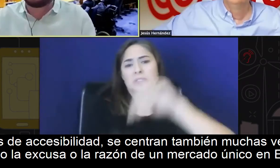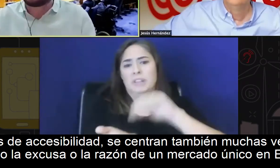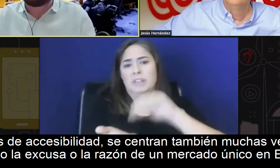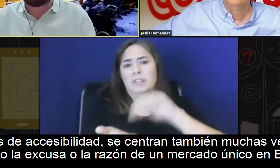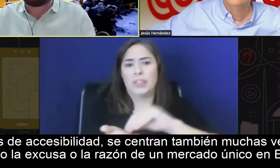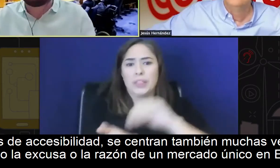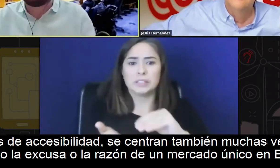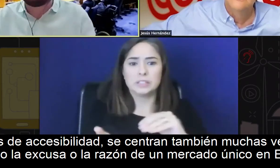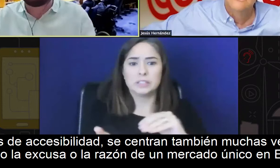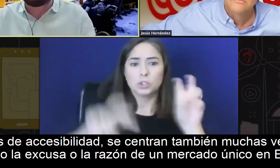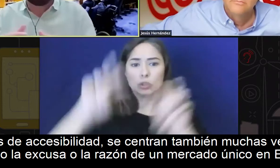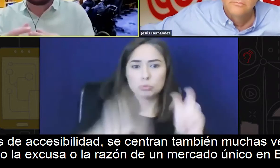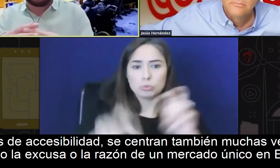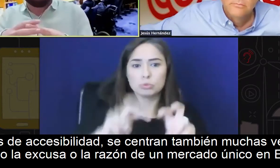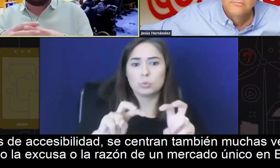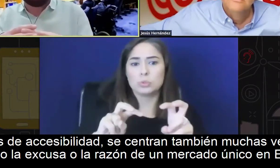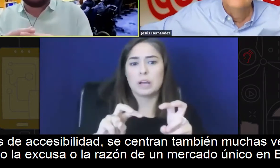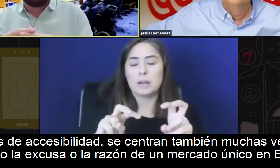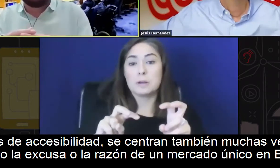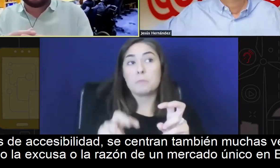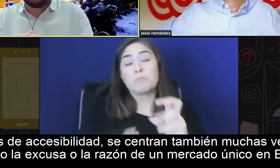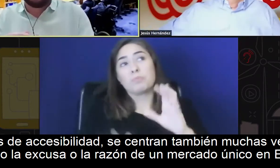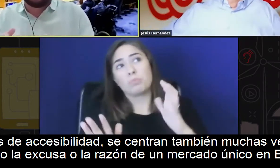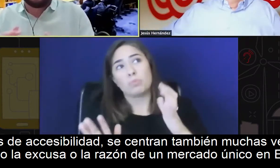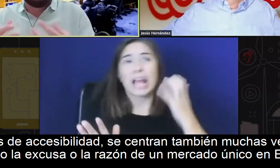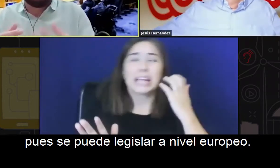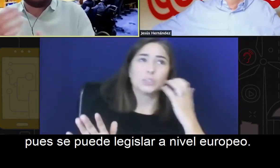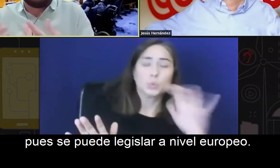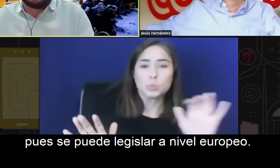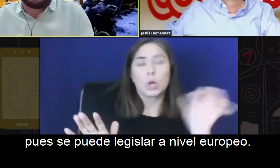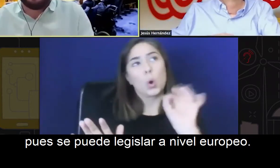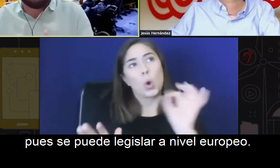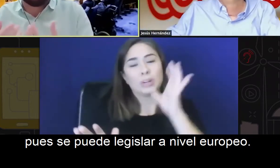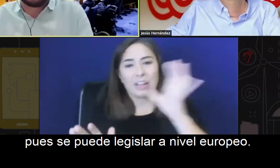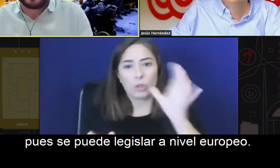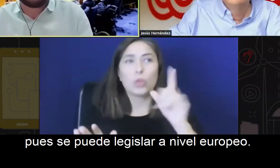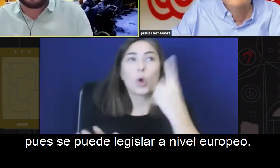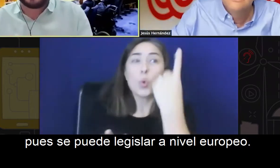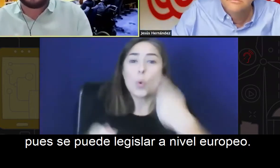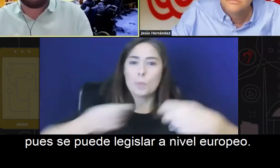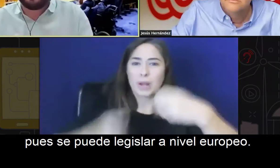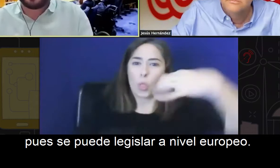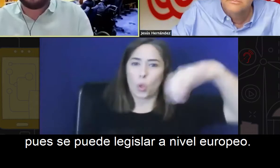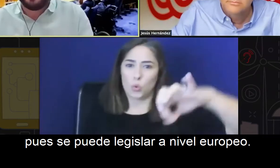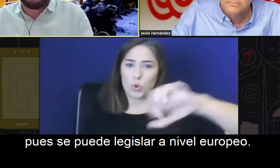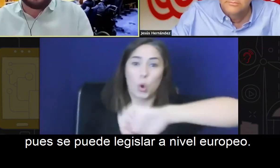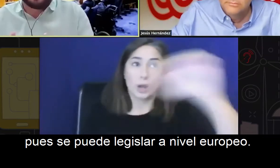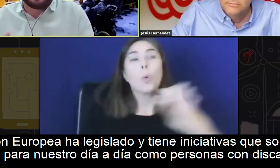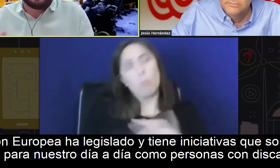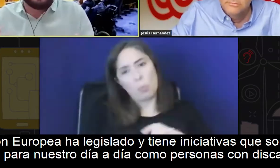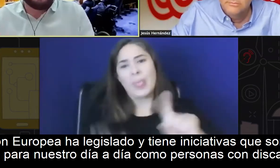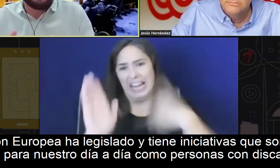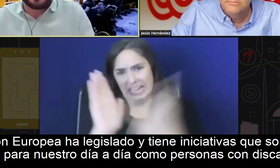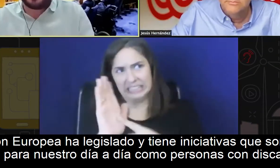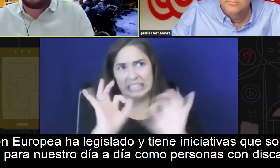o más bien la razón de un mercado único en Europa, pues se puede legislar a nivel europeo. O sea,